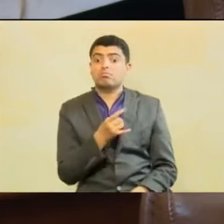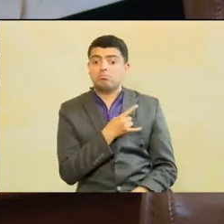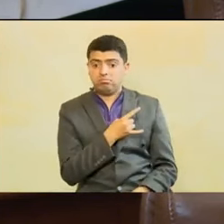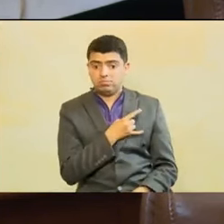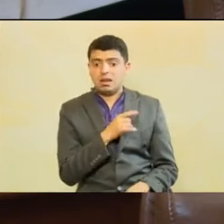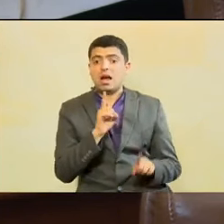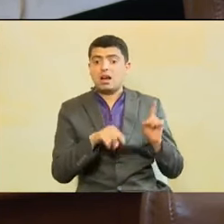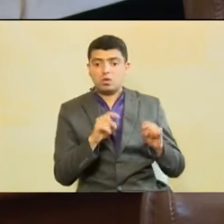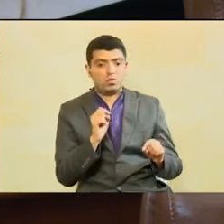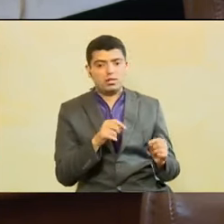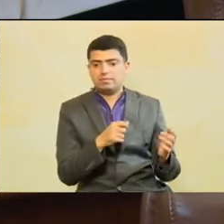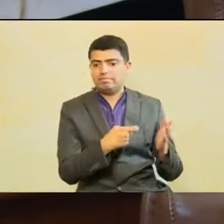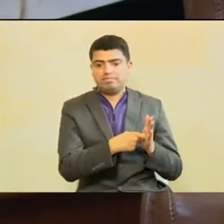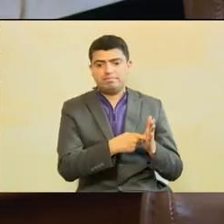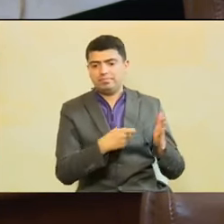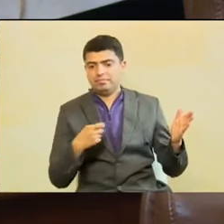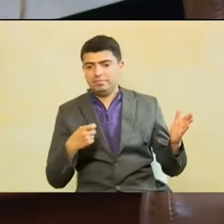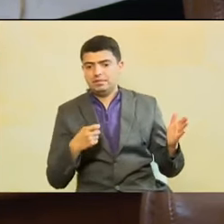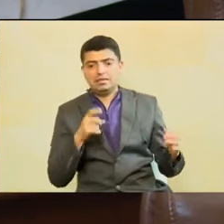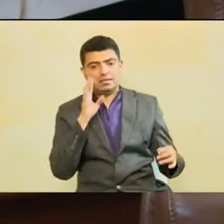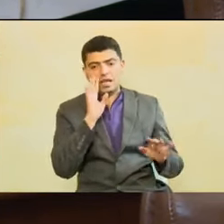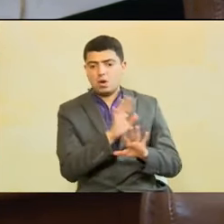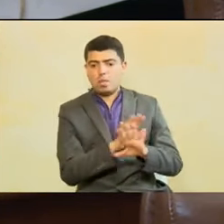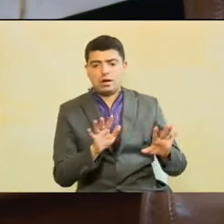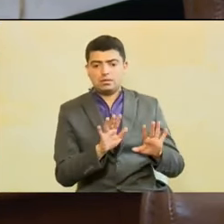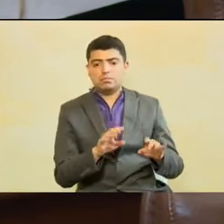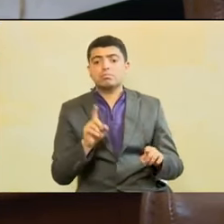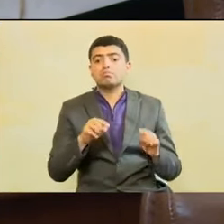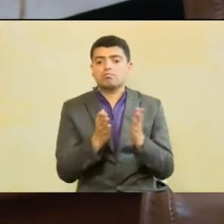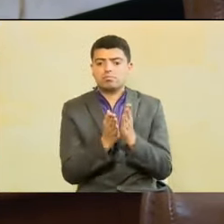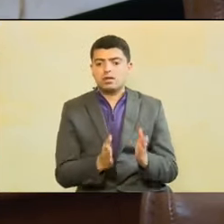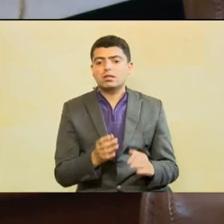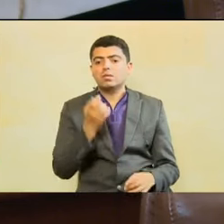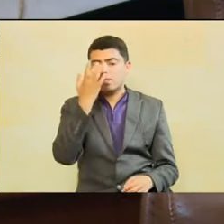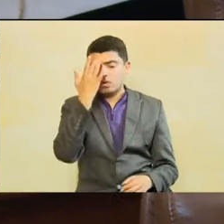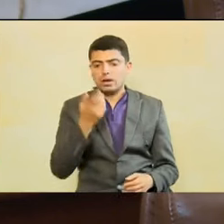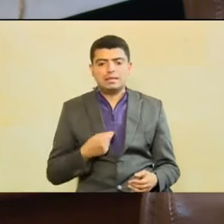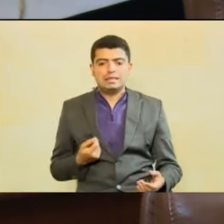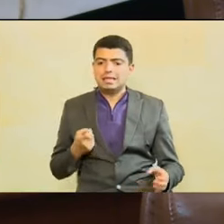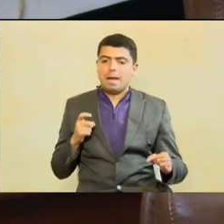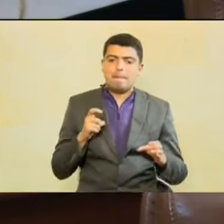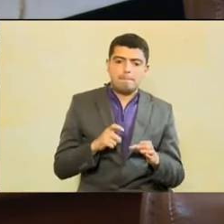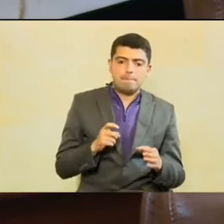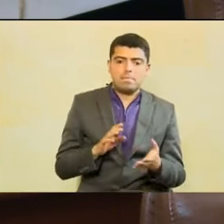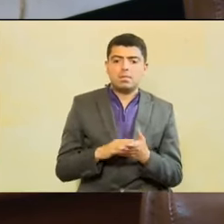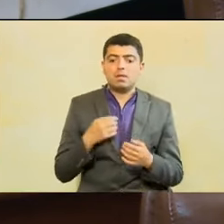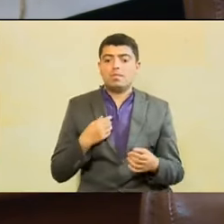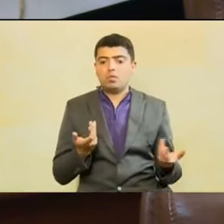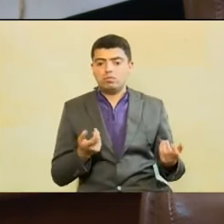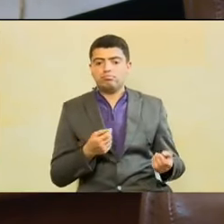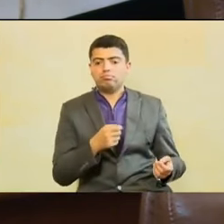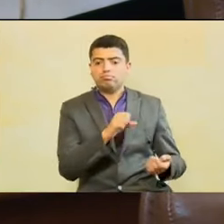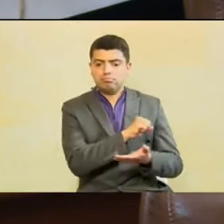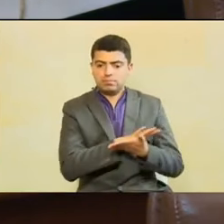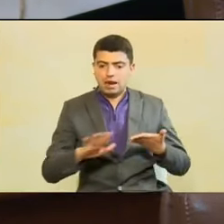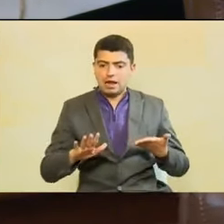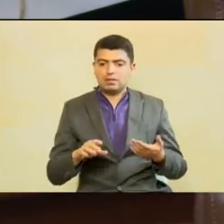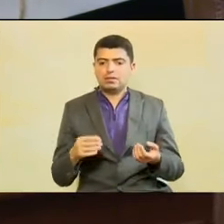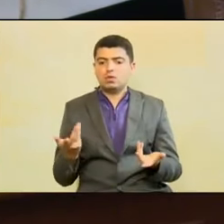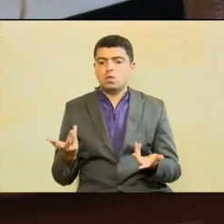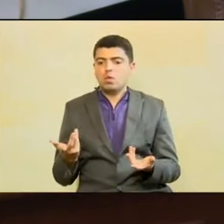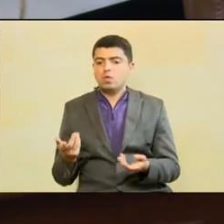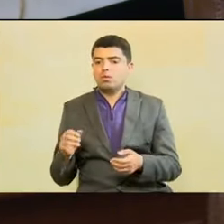posibilidad de continuar sus estudios porque no pueden acceder a una beca o a un crédito